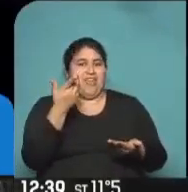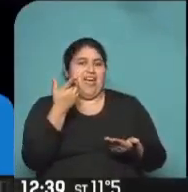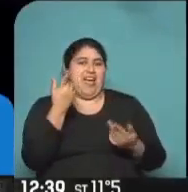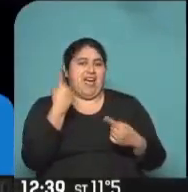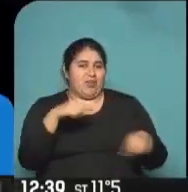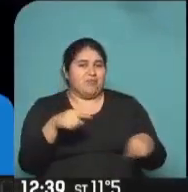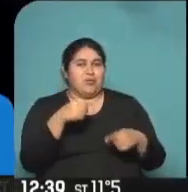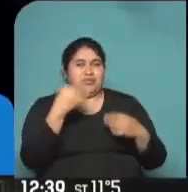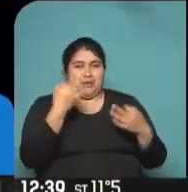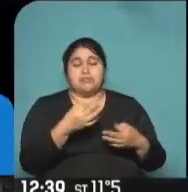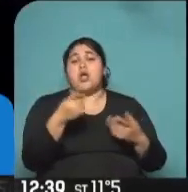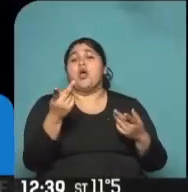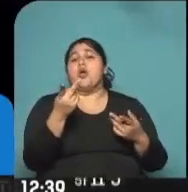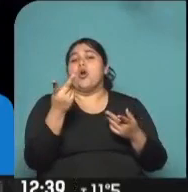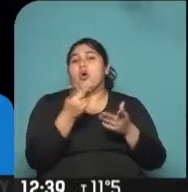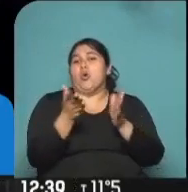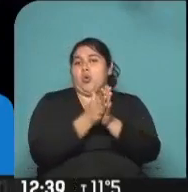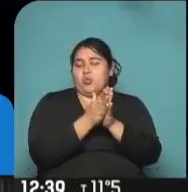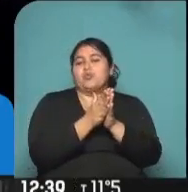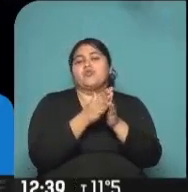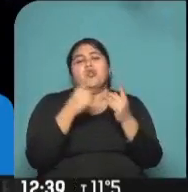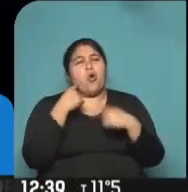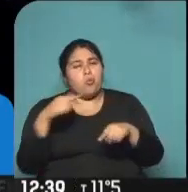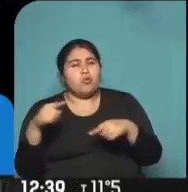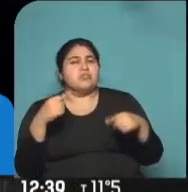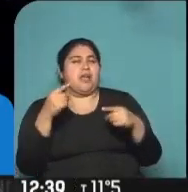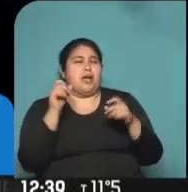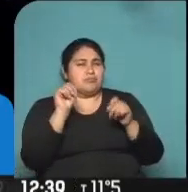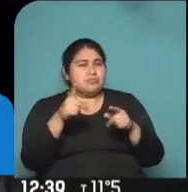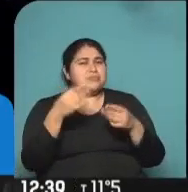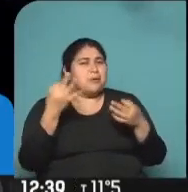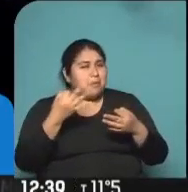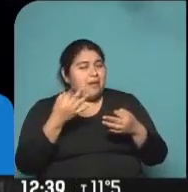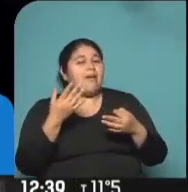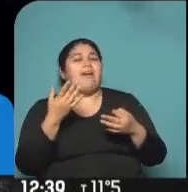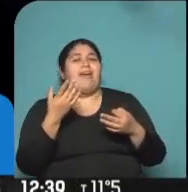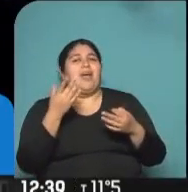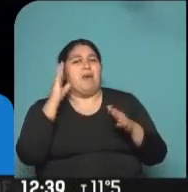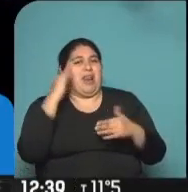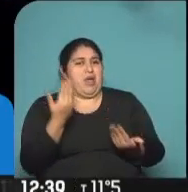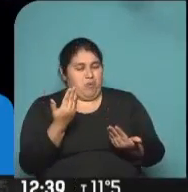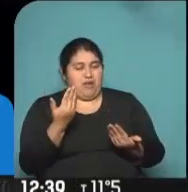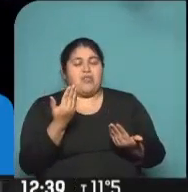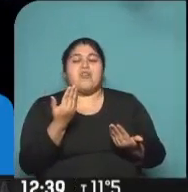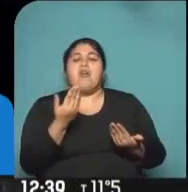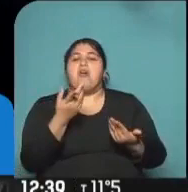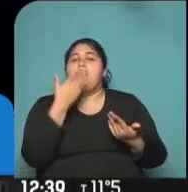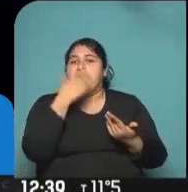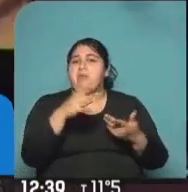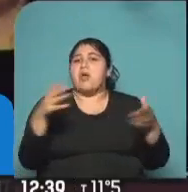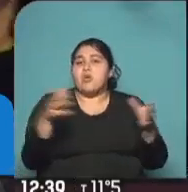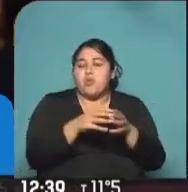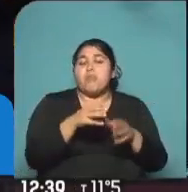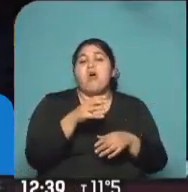estar haciendo juntos con Jairo varios temas de Astor Piazzolla para luego el conjunto de